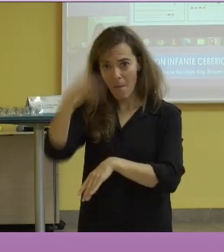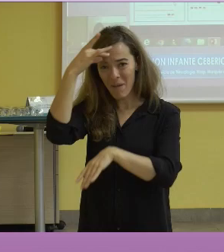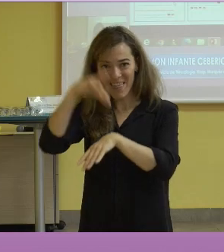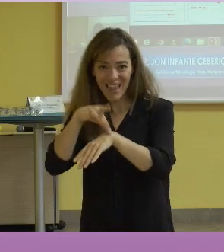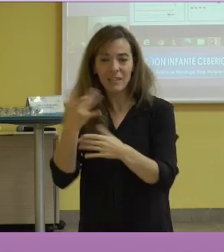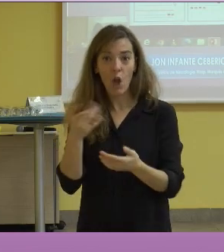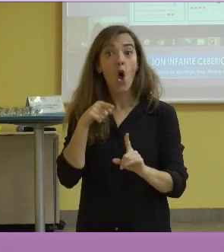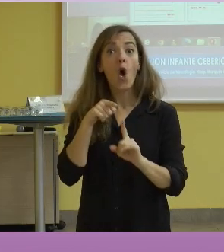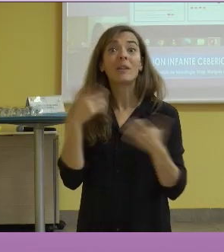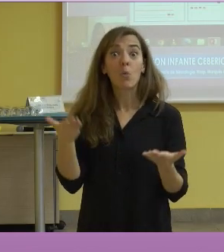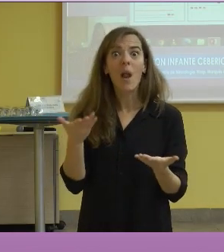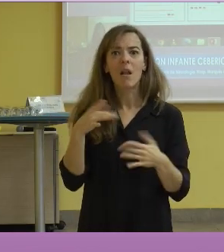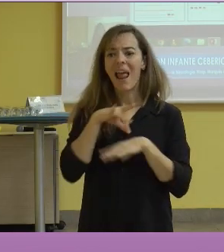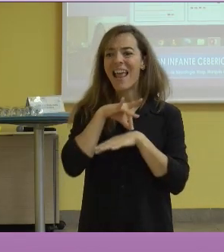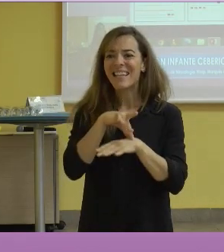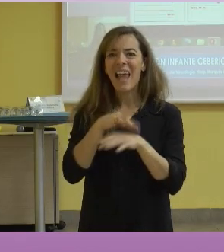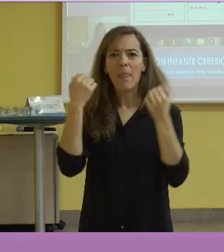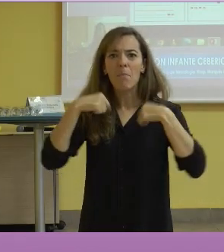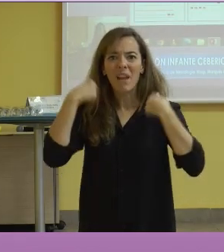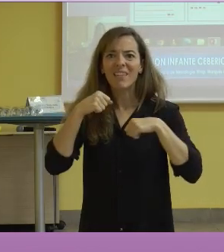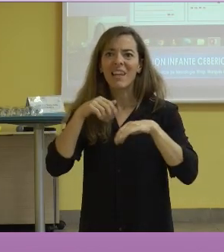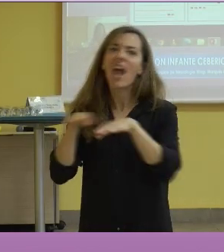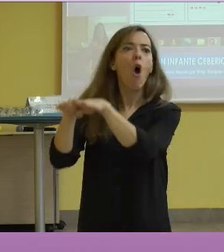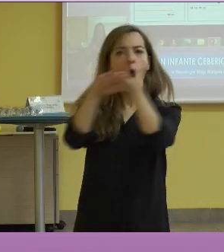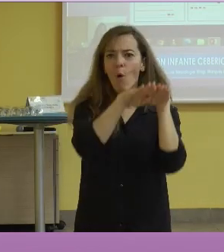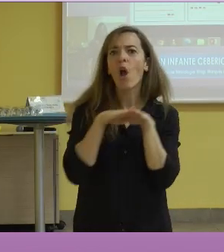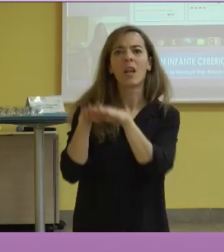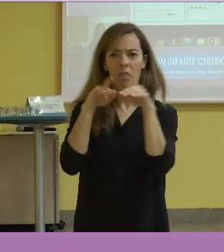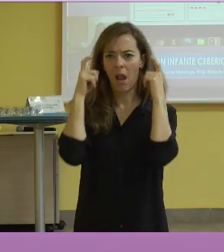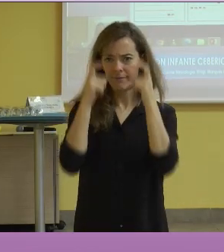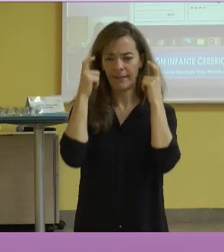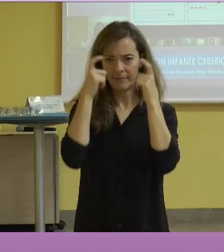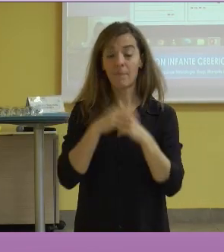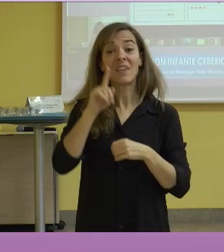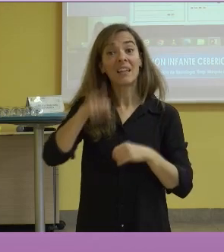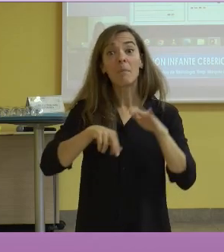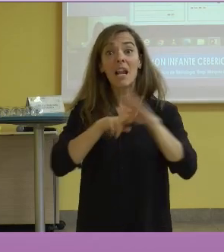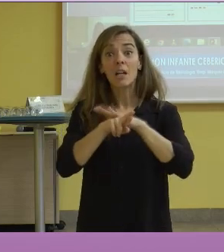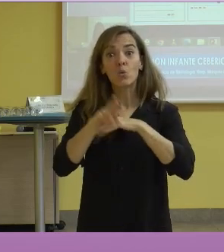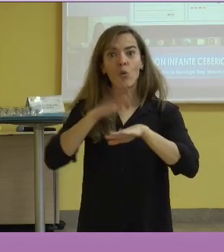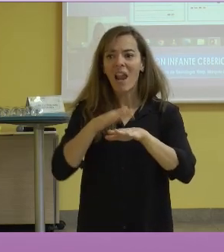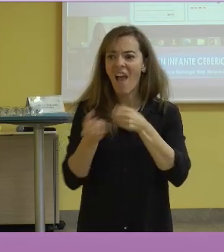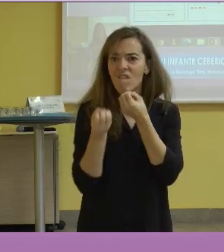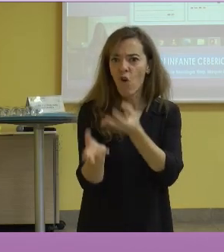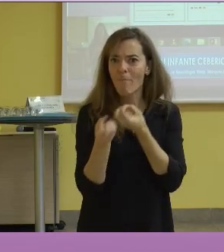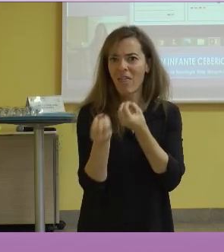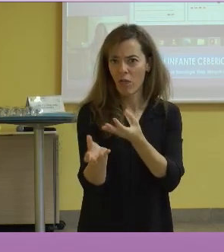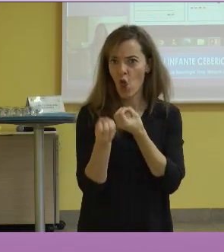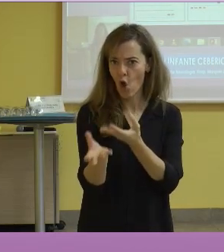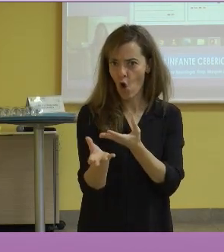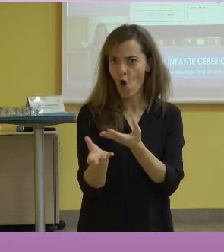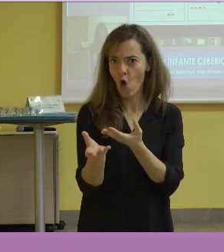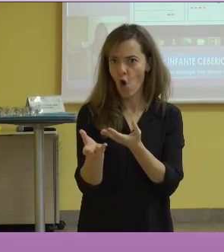¿no?, las guías de práctica clínica. Hay también recursos, ¿no?, de información